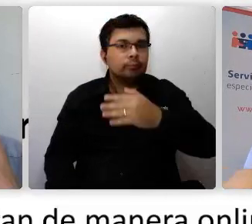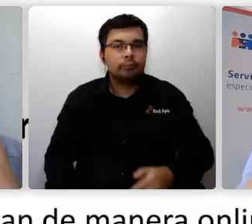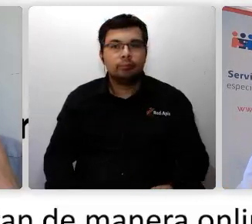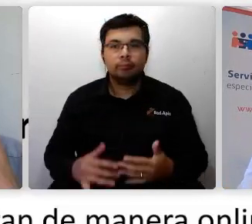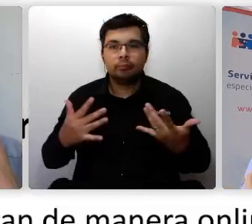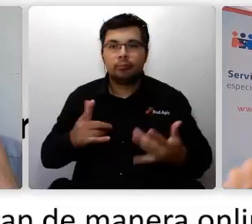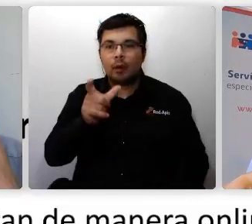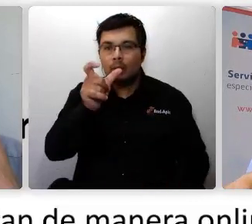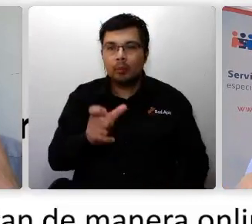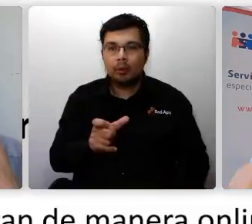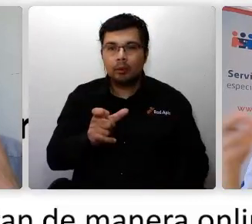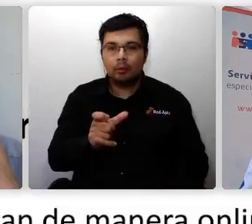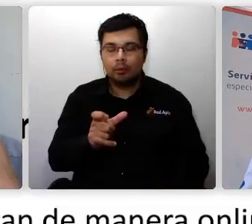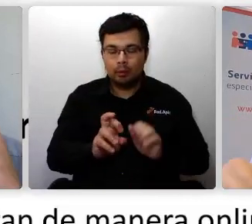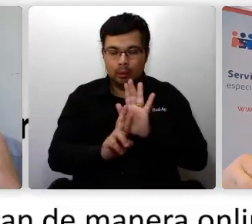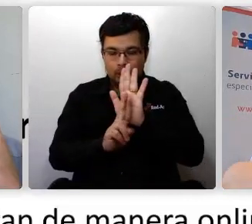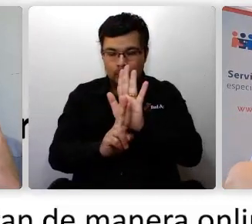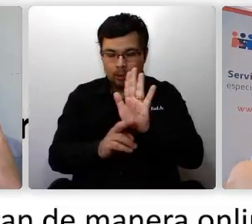delegados presidenciales de cada región